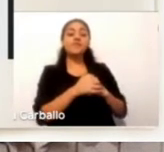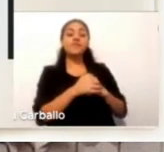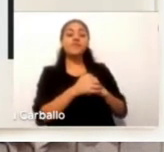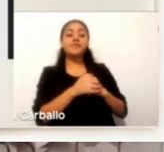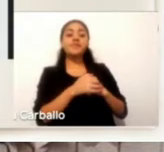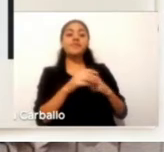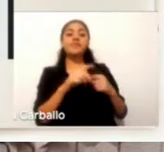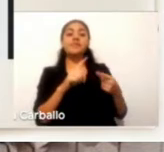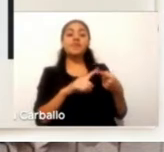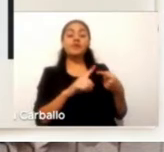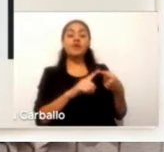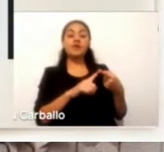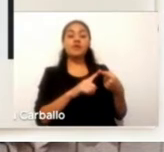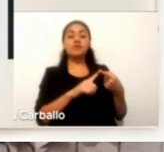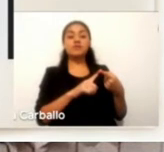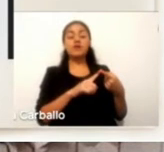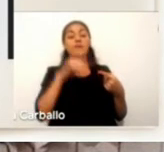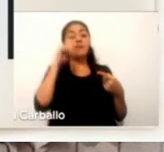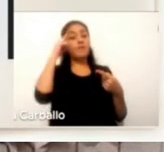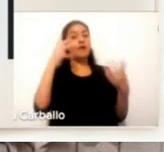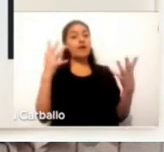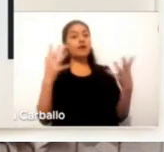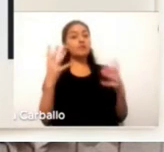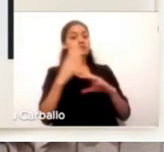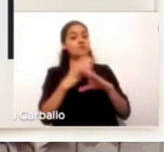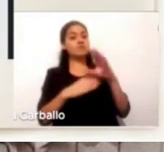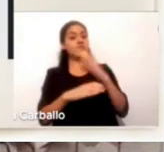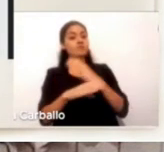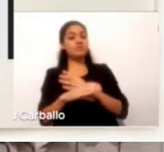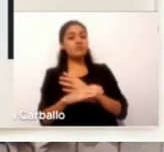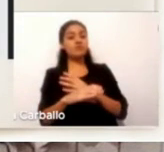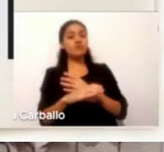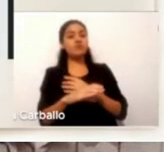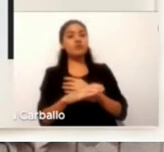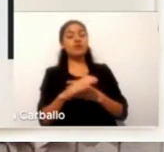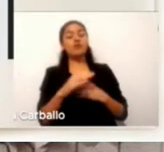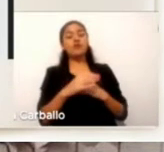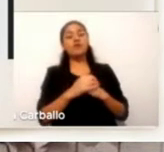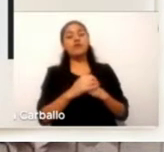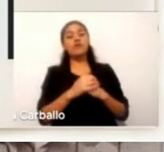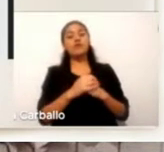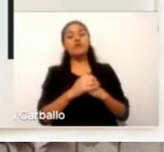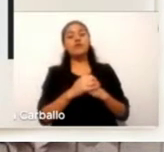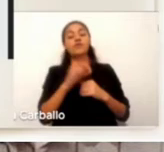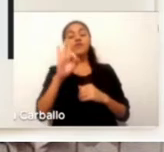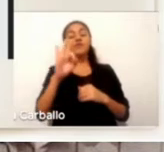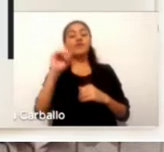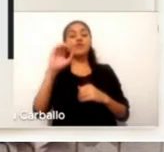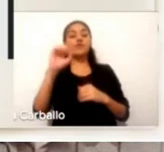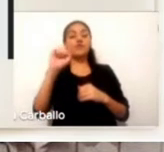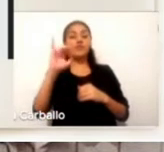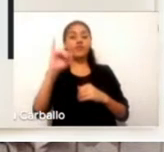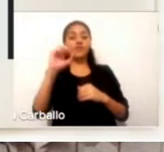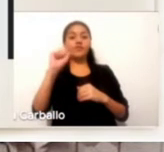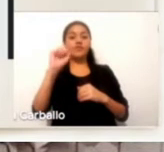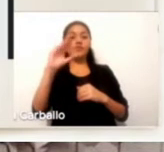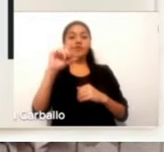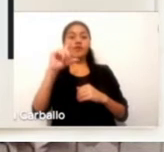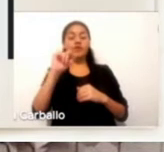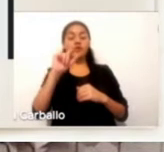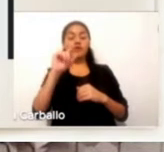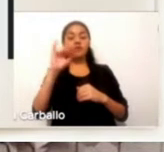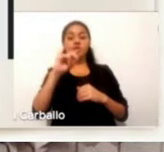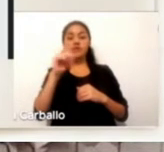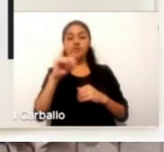y en especial el dictamen consolidado en materia de fiscalización, documento que, como lo señalan diversos criterios emitidos por